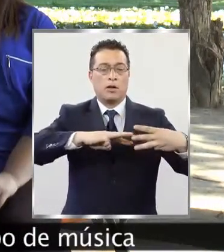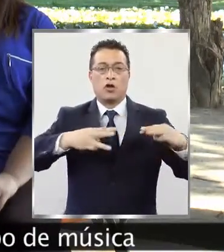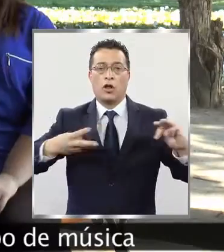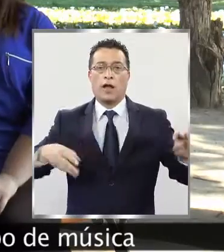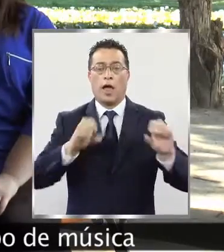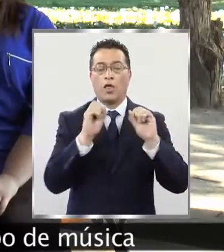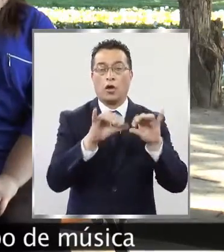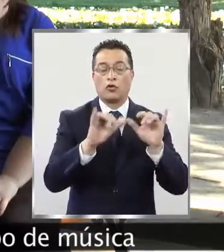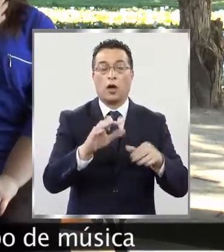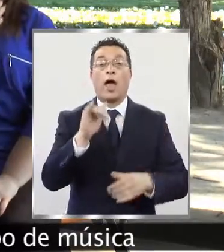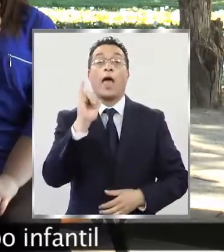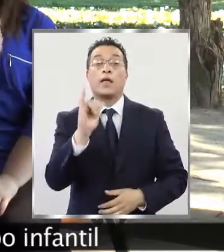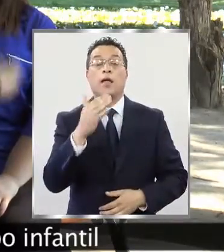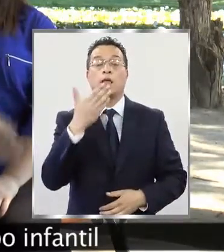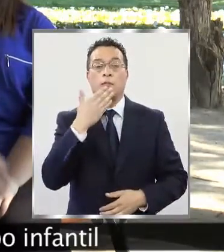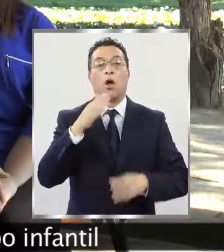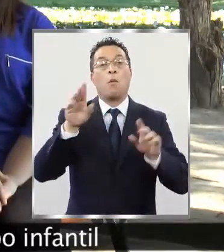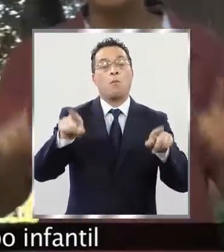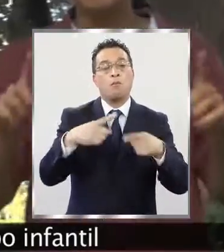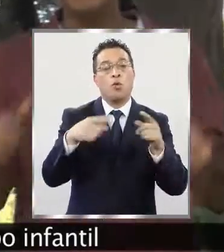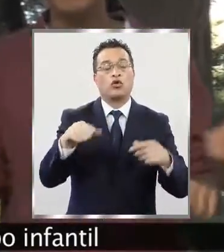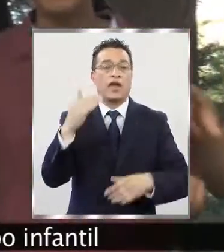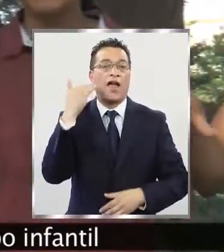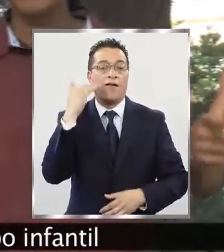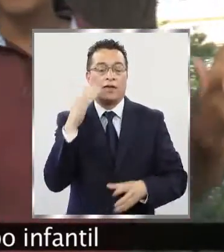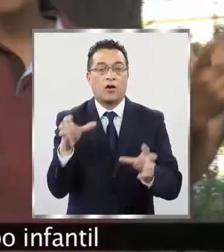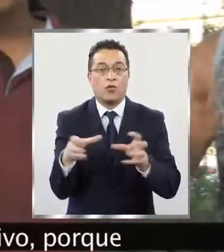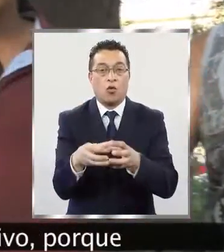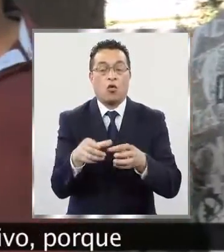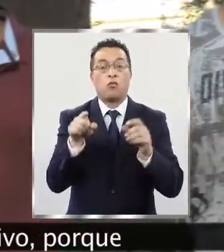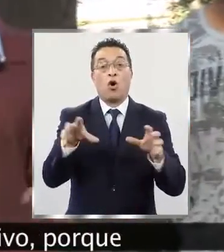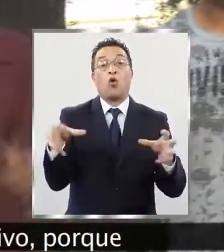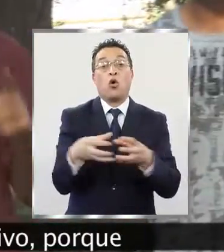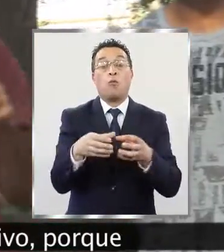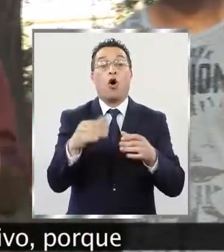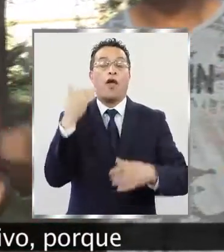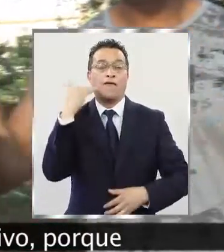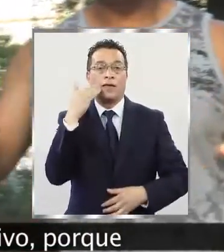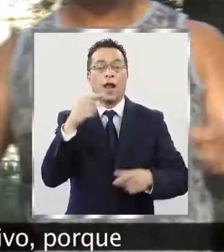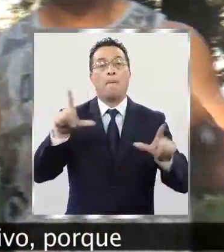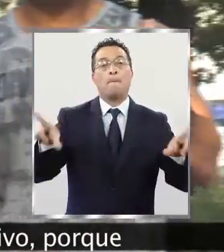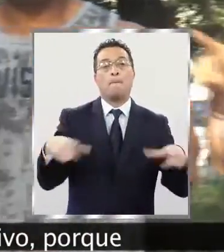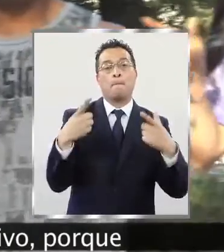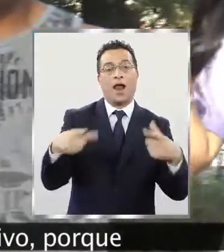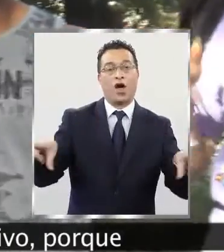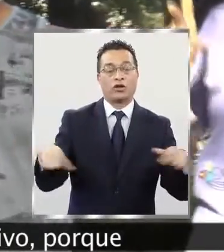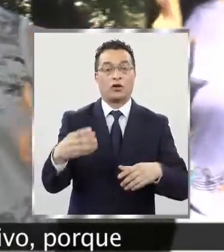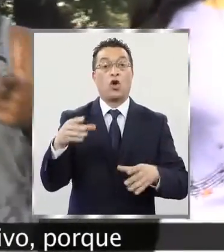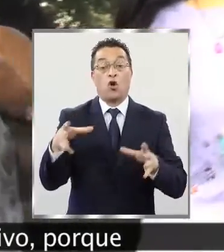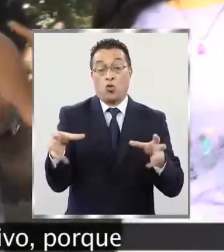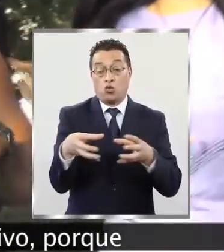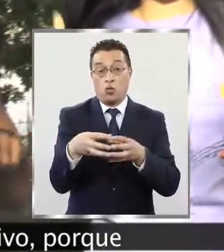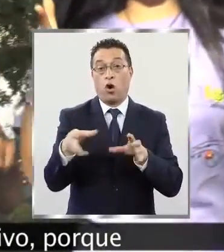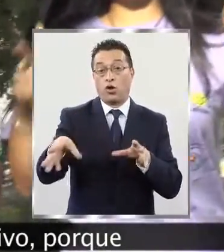educativas y también un grupo de música infantil que se llama Grupo Infantil Palotes y es un grupo inclusivo